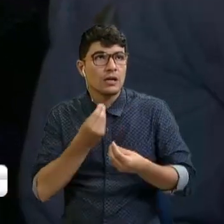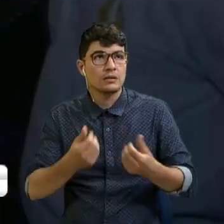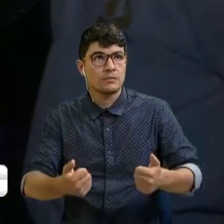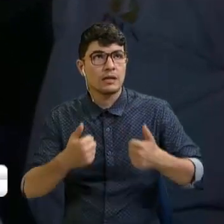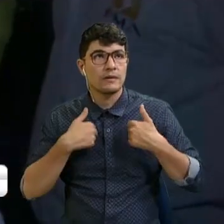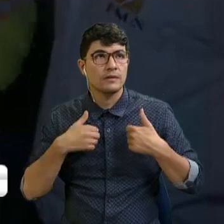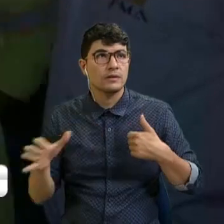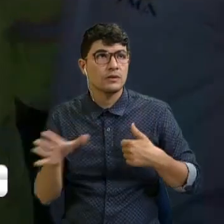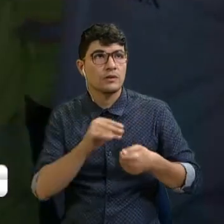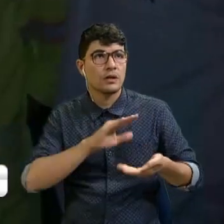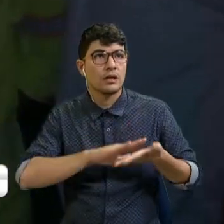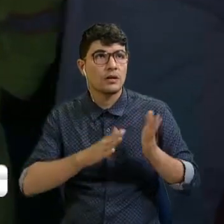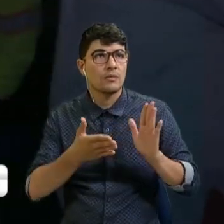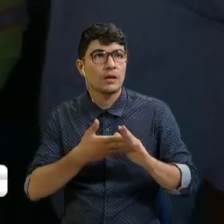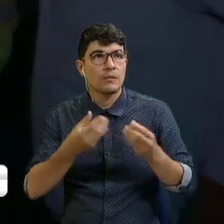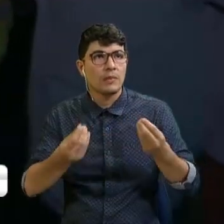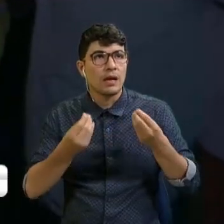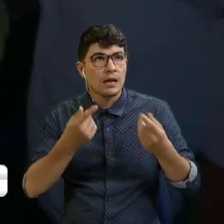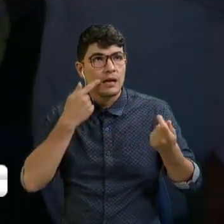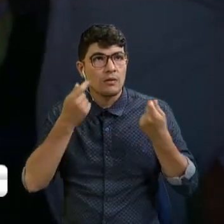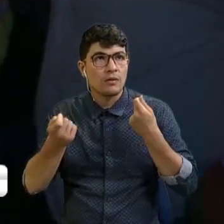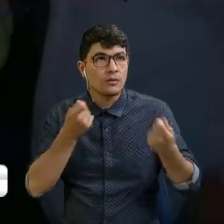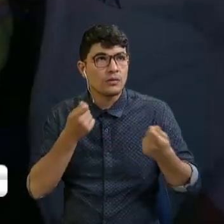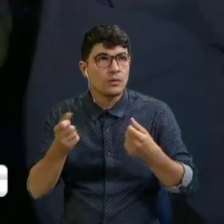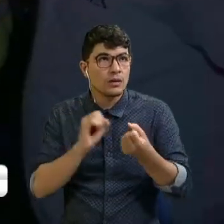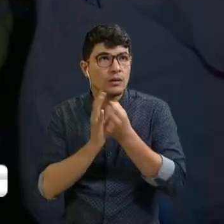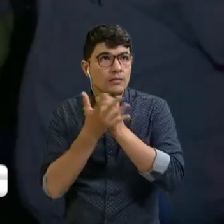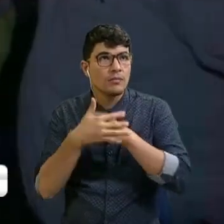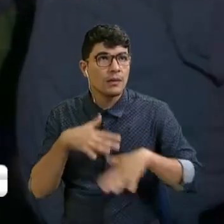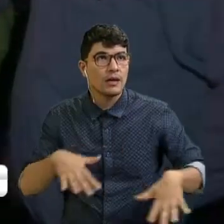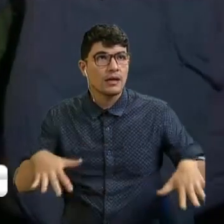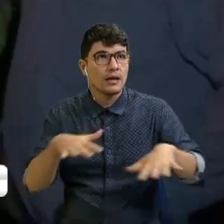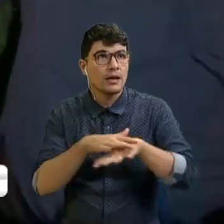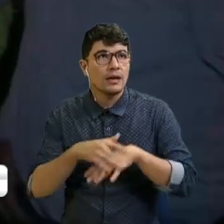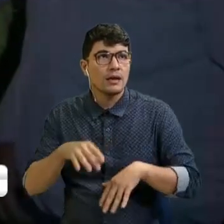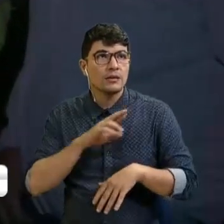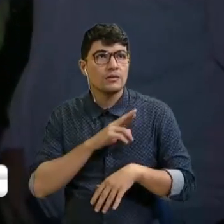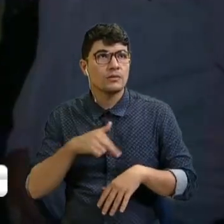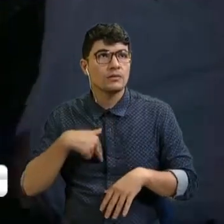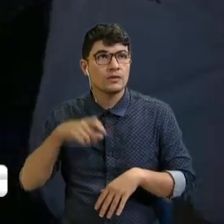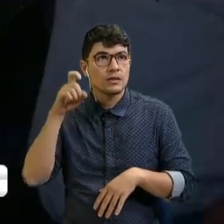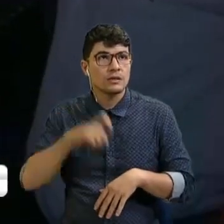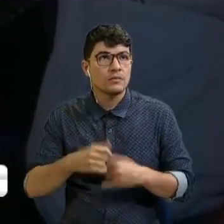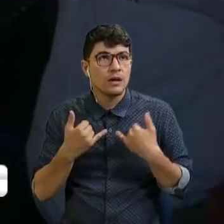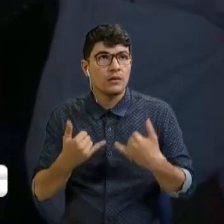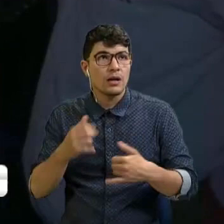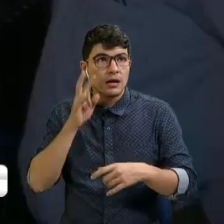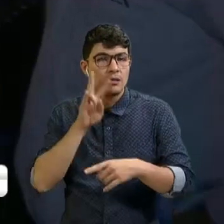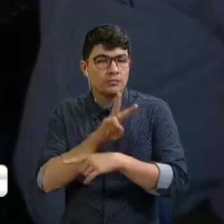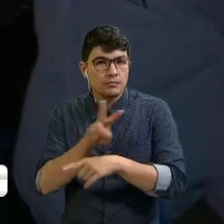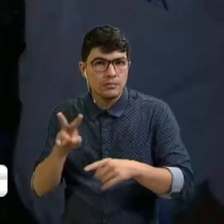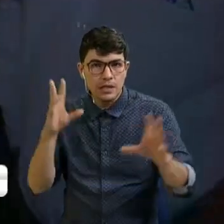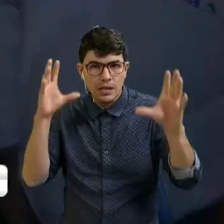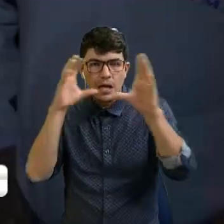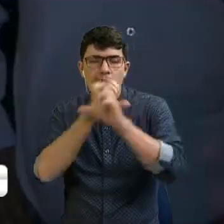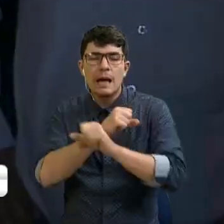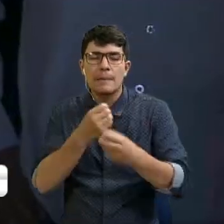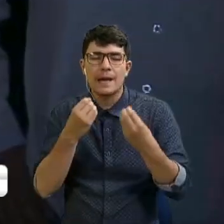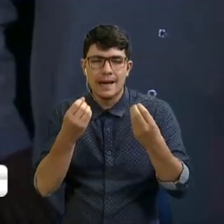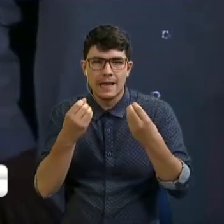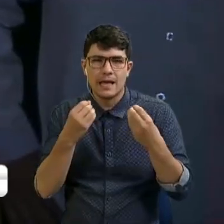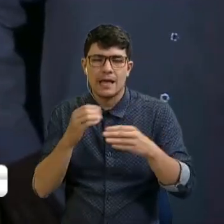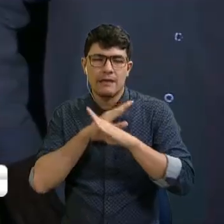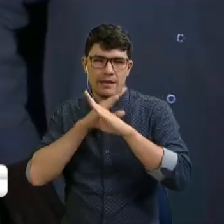comunidad por el control del medio ambiente y el control del gallinas o negro decidimos pasar esta ruta nocturna para evitar todos estos malos olores